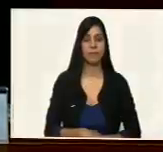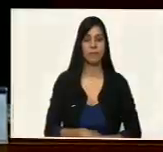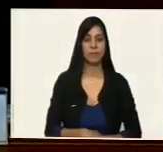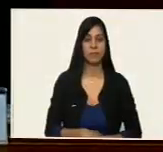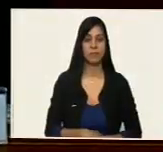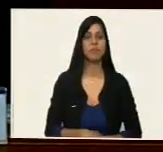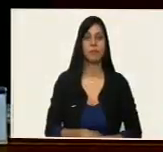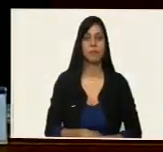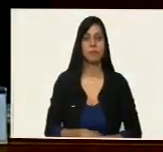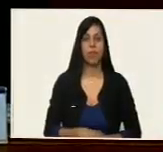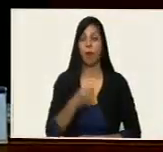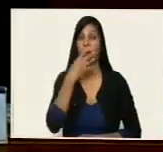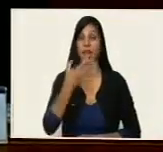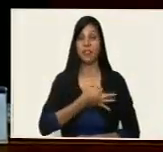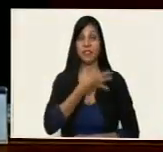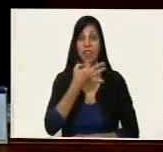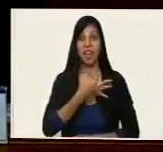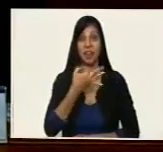tardes.